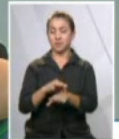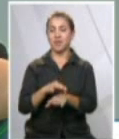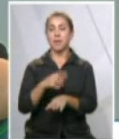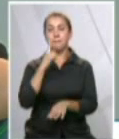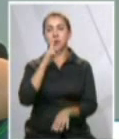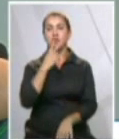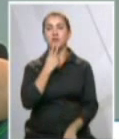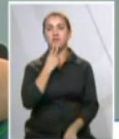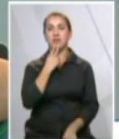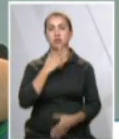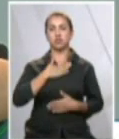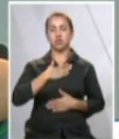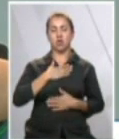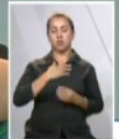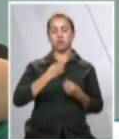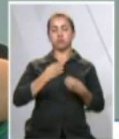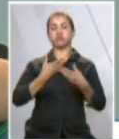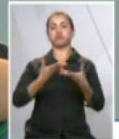Vivir